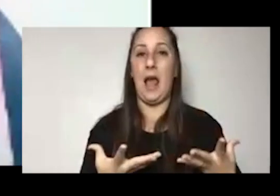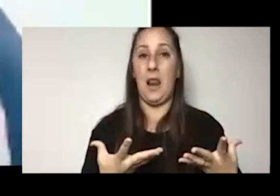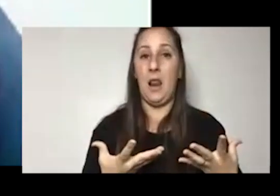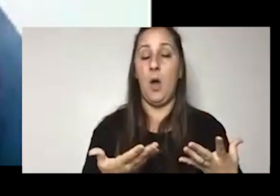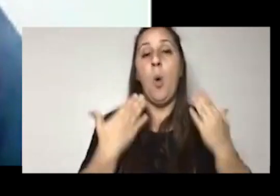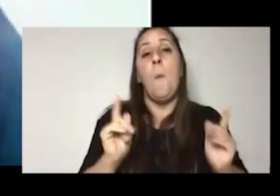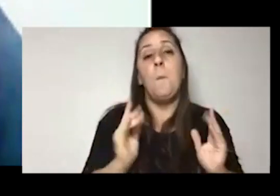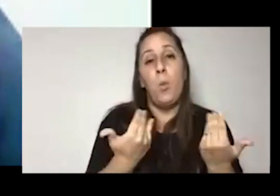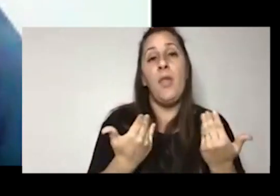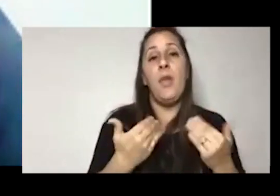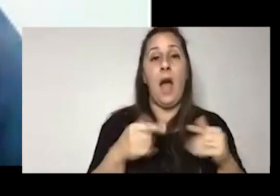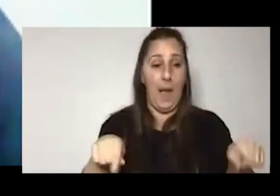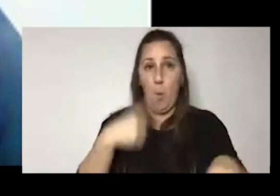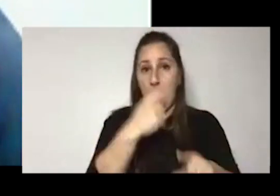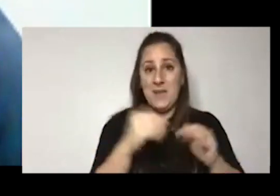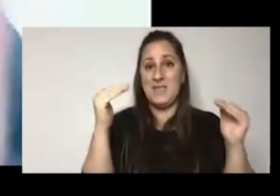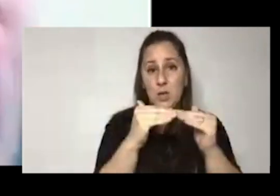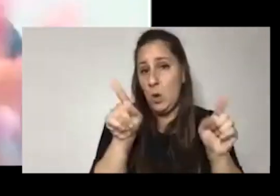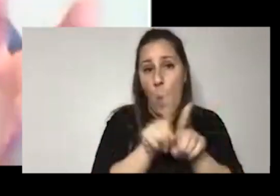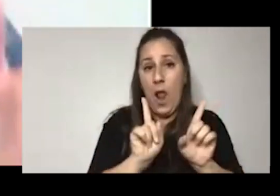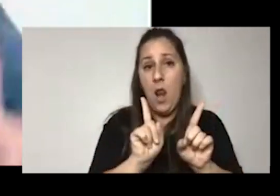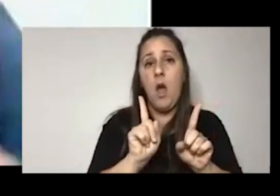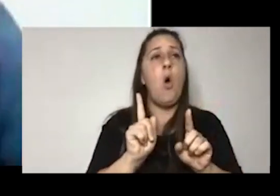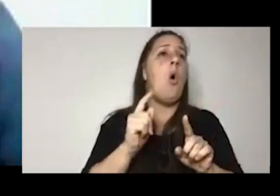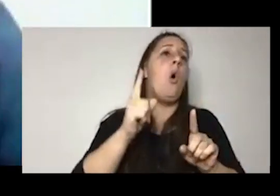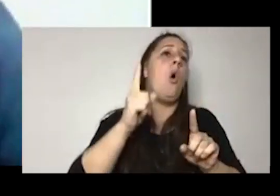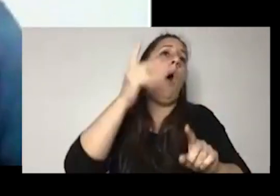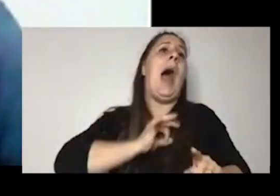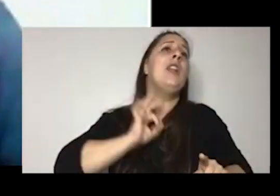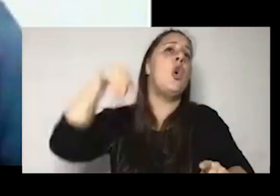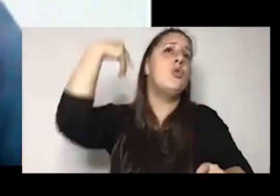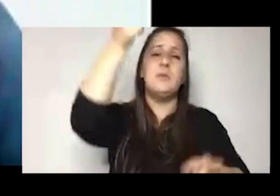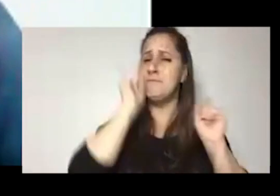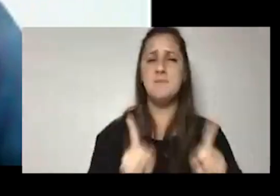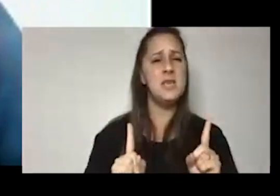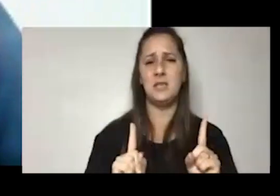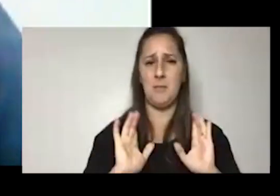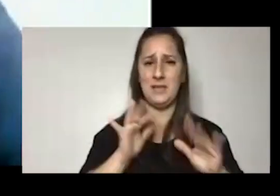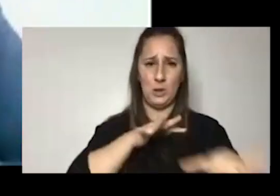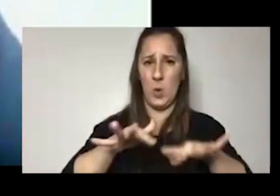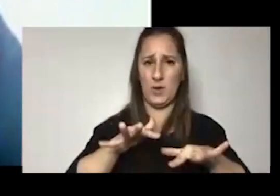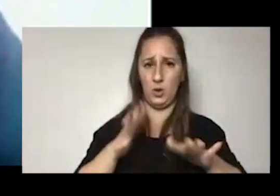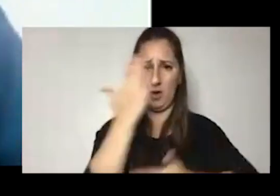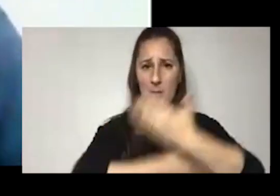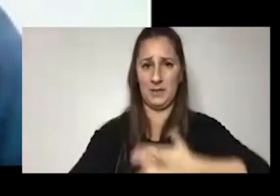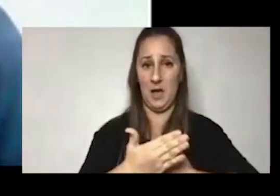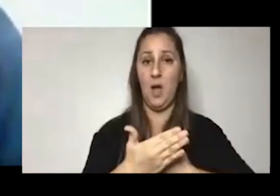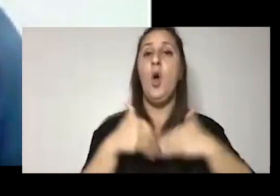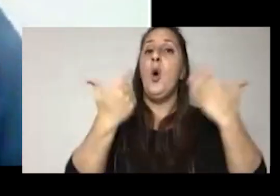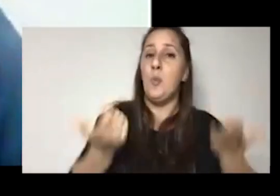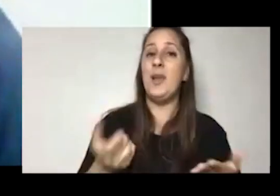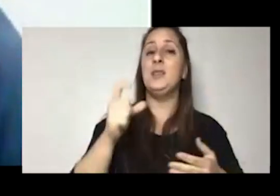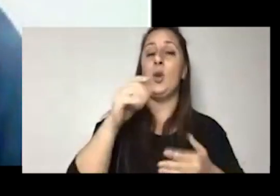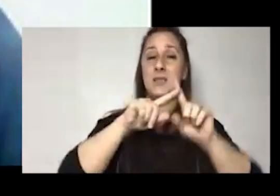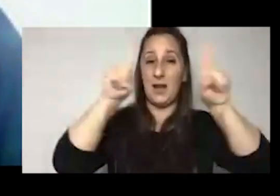un mes e incluso dentro de años. Por lo cual la vigencia del certificado único de discapacidad, hoy en día damos